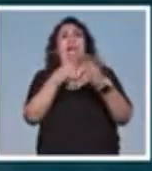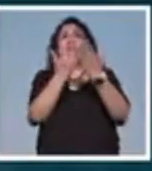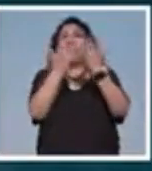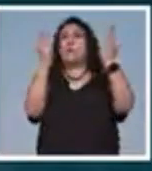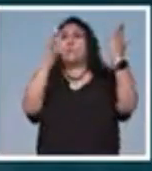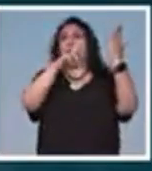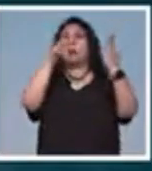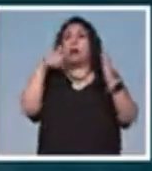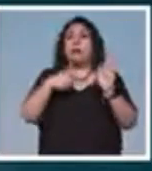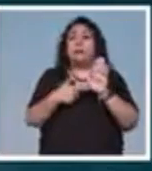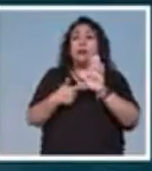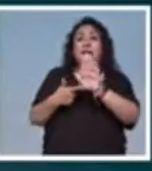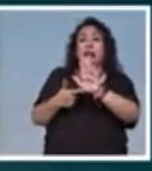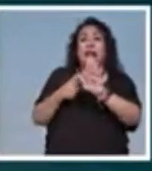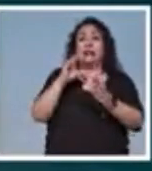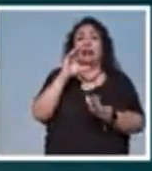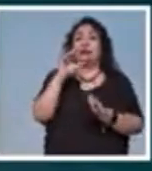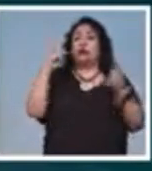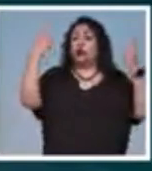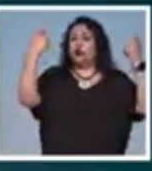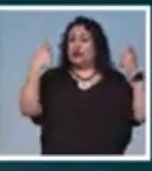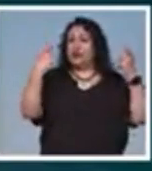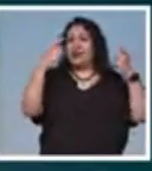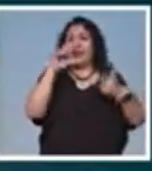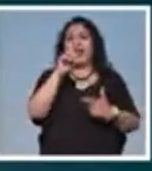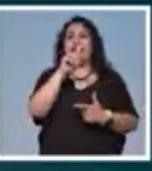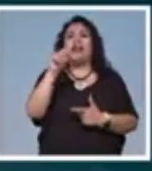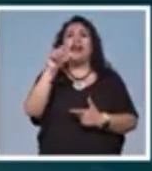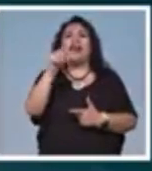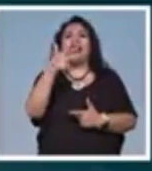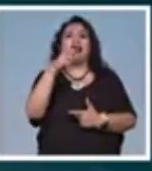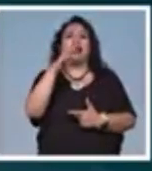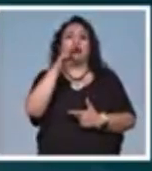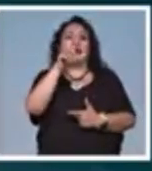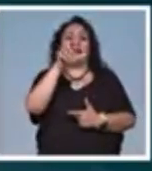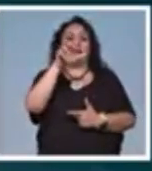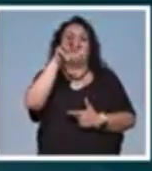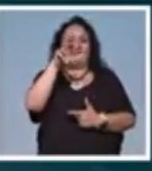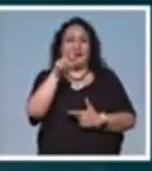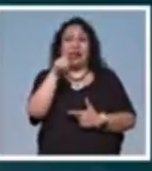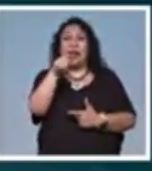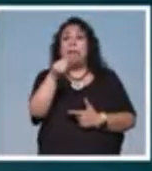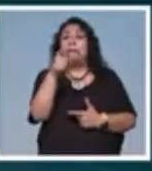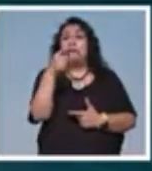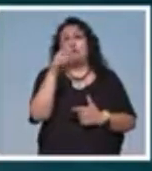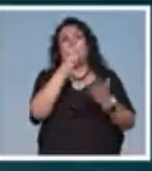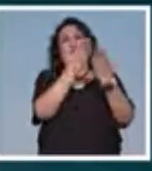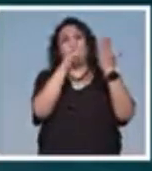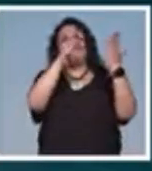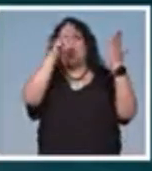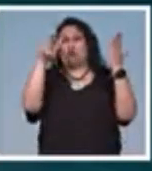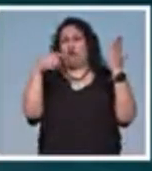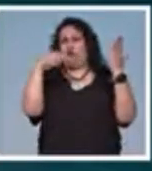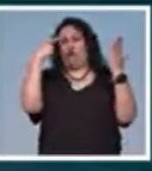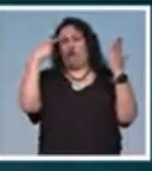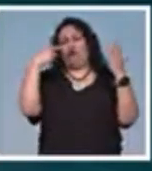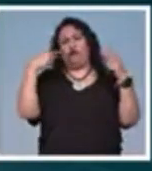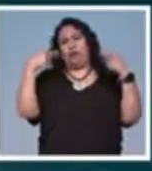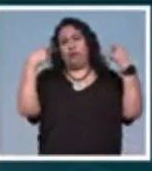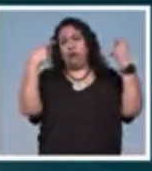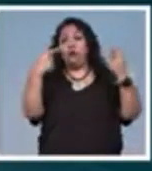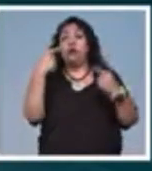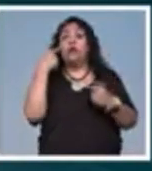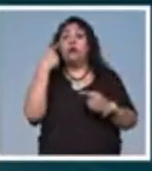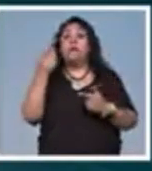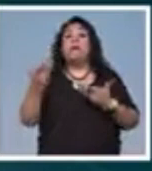mural. Vamos a presentar Catrinas, obviamente basados en la garbancera de este mural muy famoso. Van a